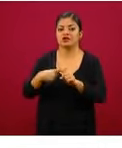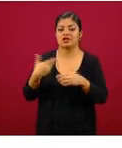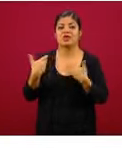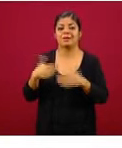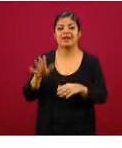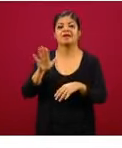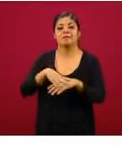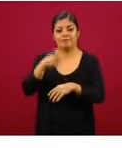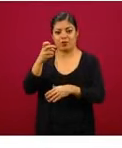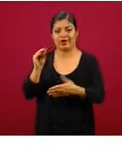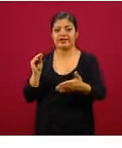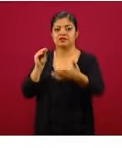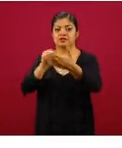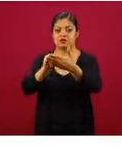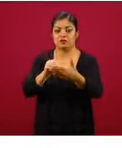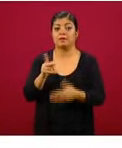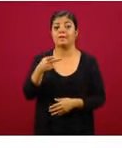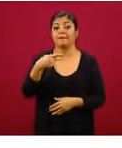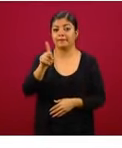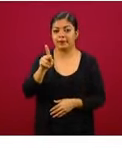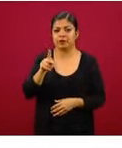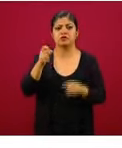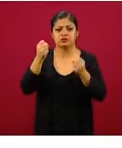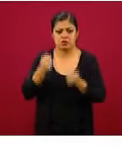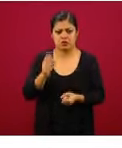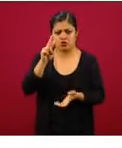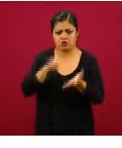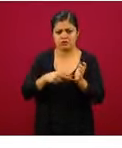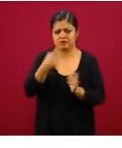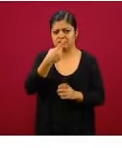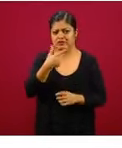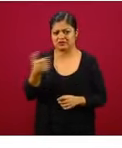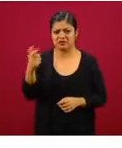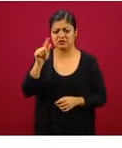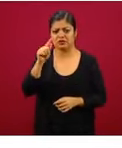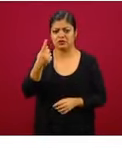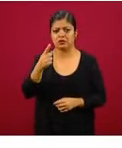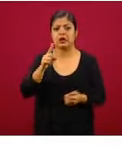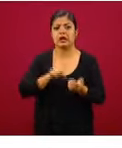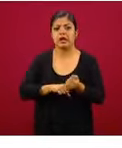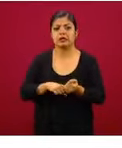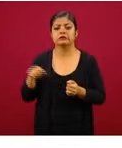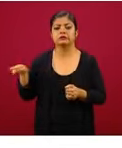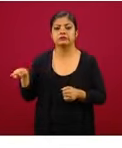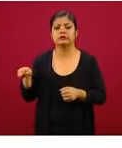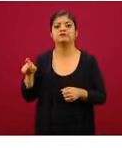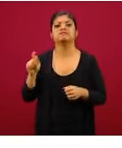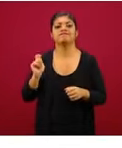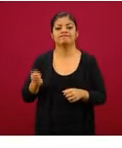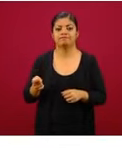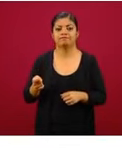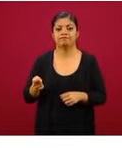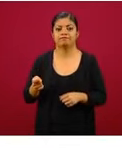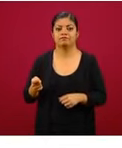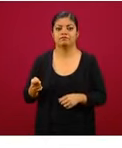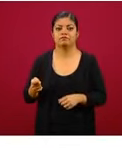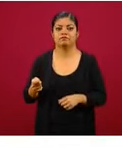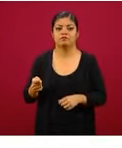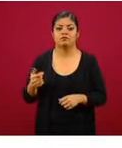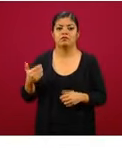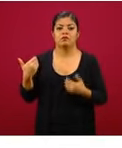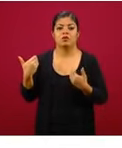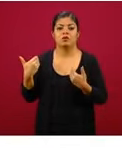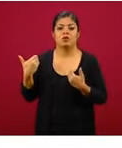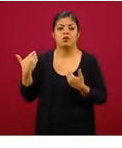eso los tenemos aquí, pero de seguro esos 2.771 casos a su vez se distribuyen en prácticamente los